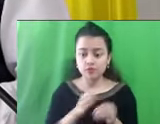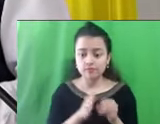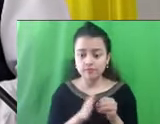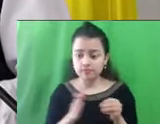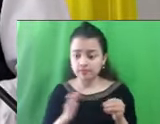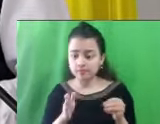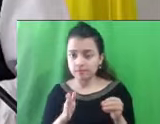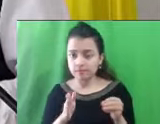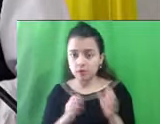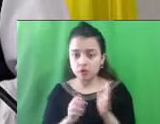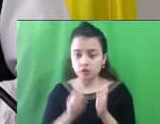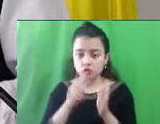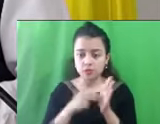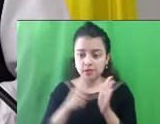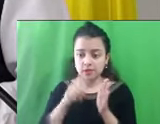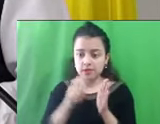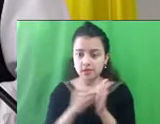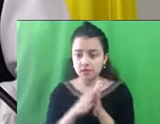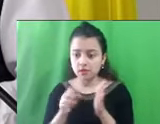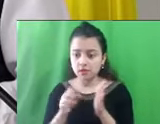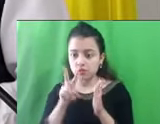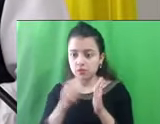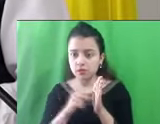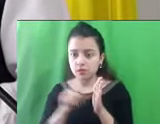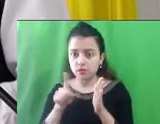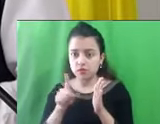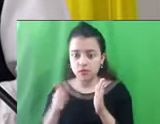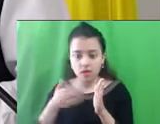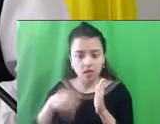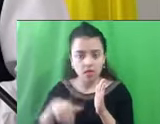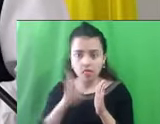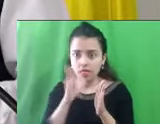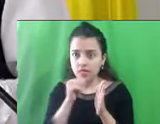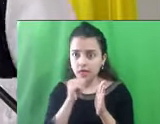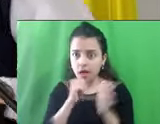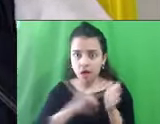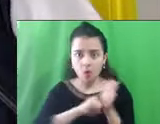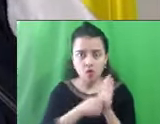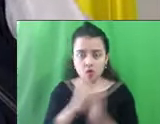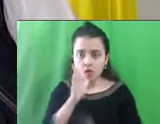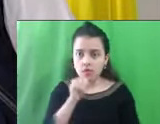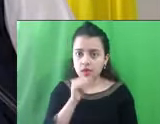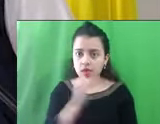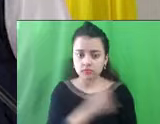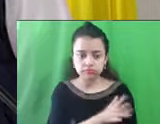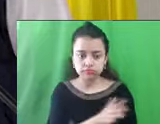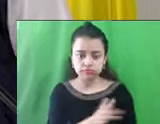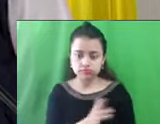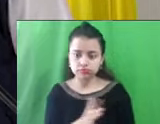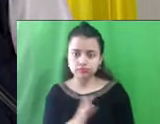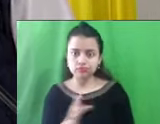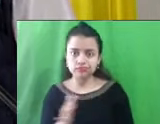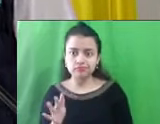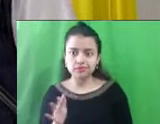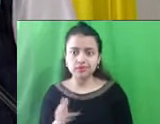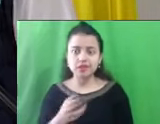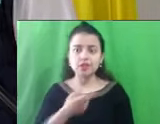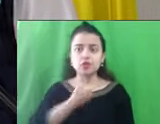2021, no se habían realizado esas provisiones y por tal motivo la empresa